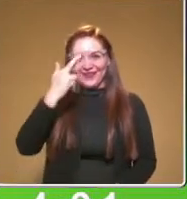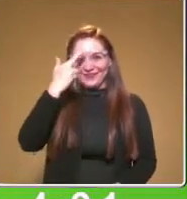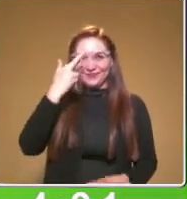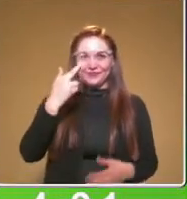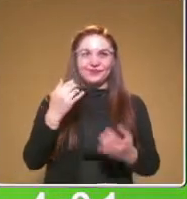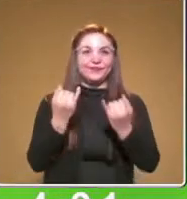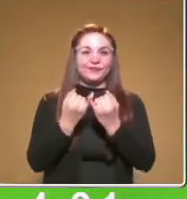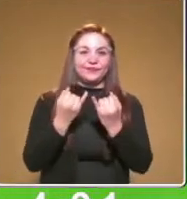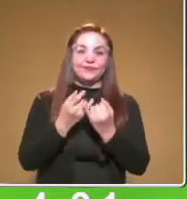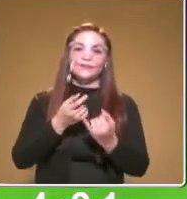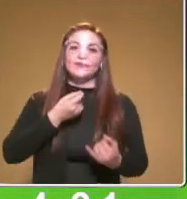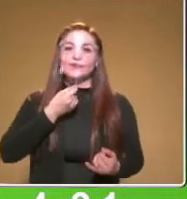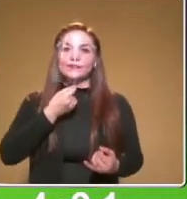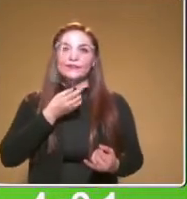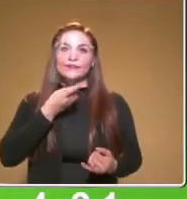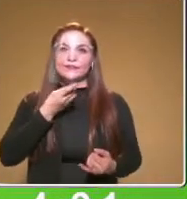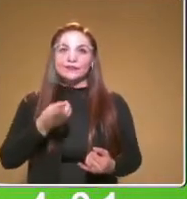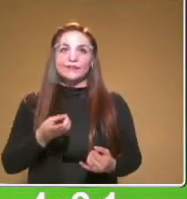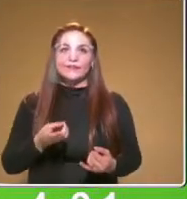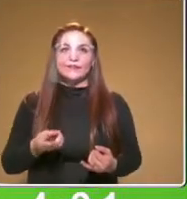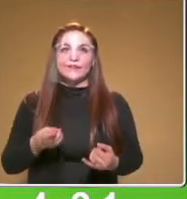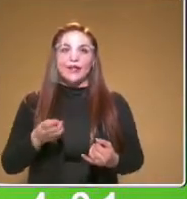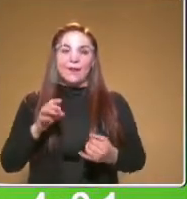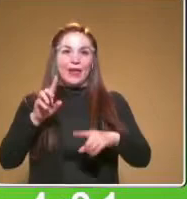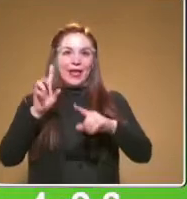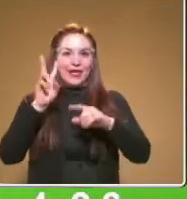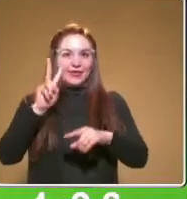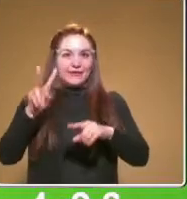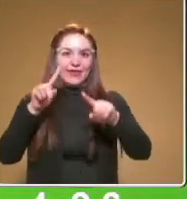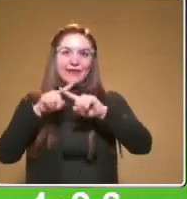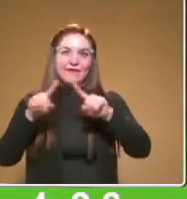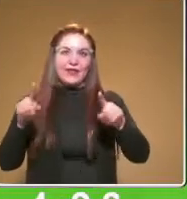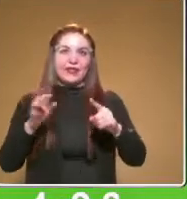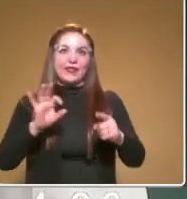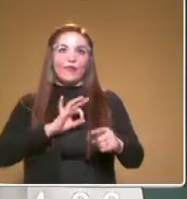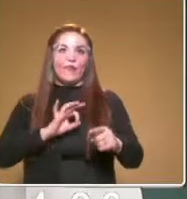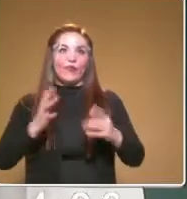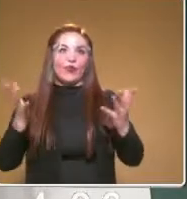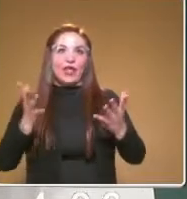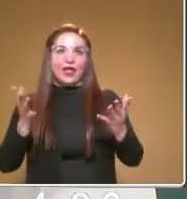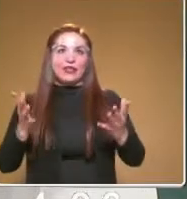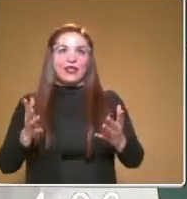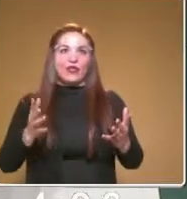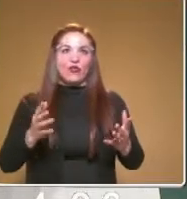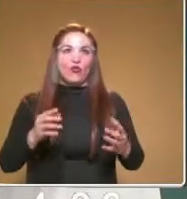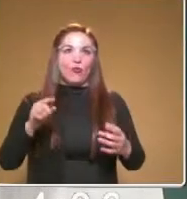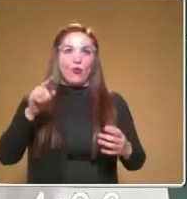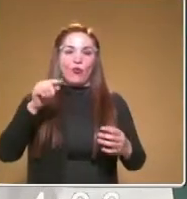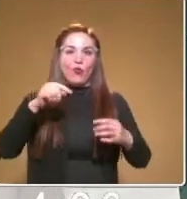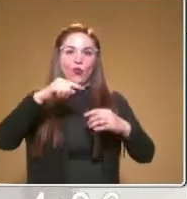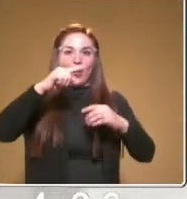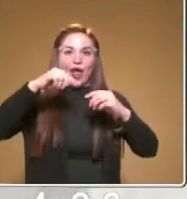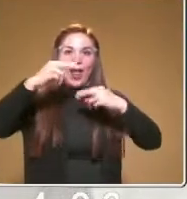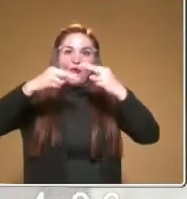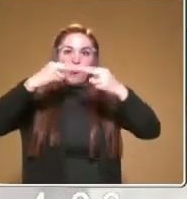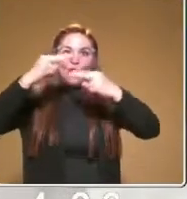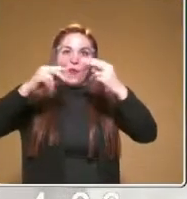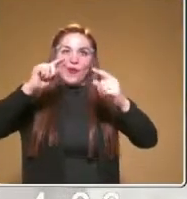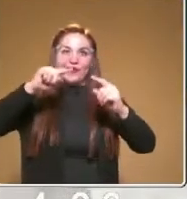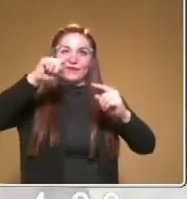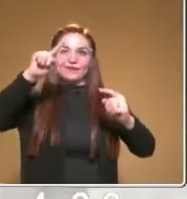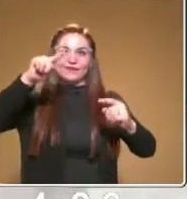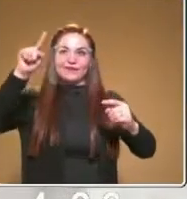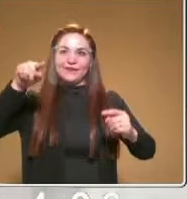ponía a hacer a los niños que en vez de rectángulos para que se vea algo diferente, variante, que lo hicieran así como que en forma de nube, ¿verdad?